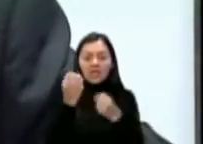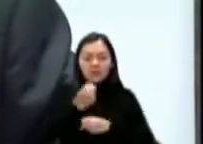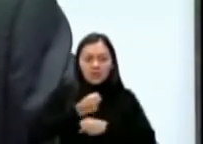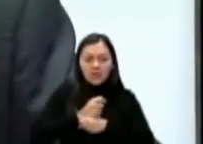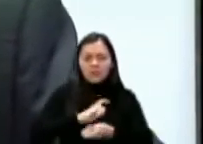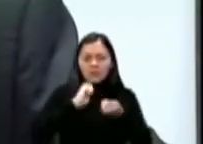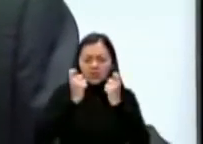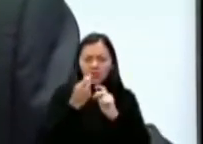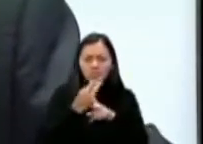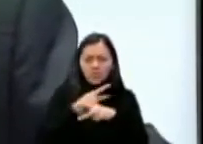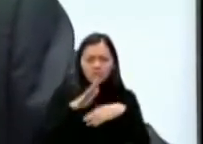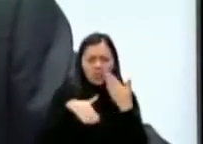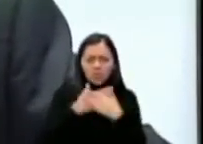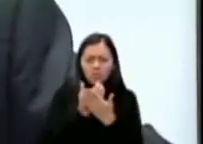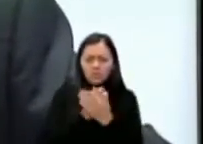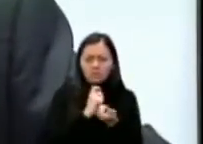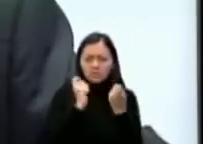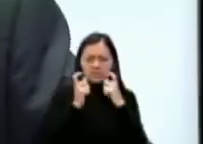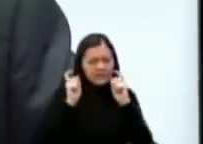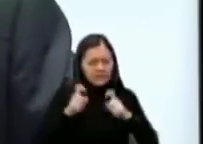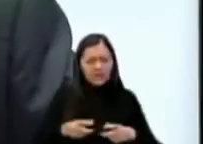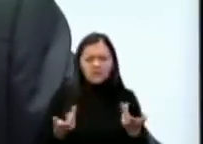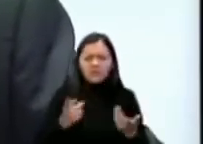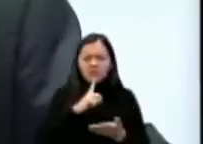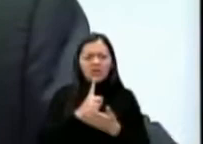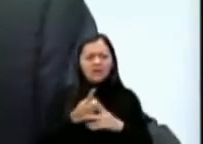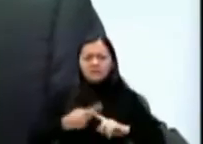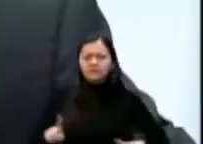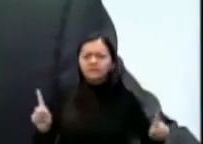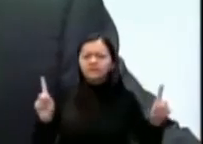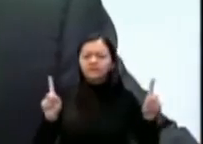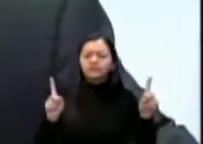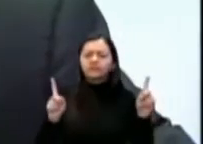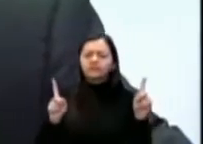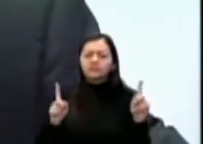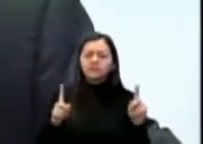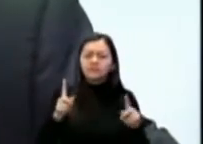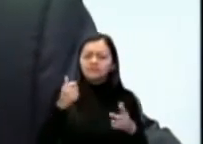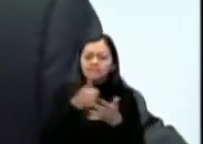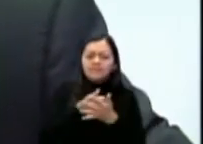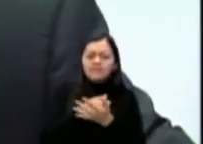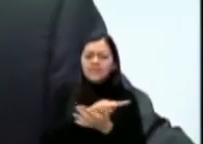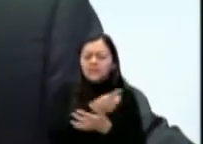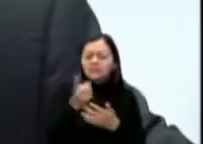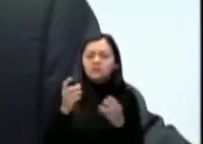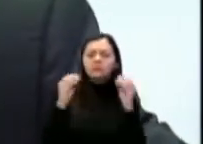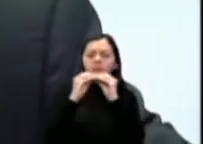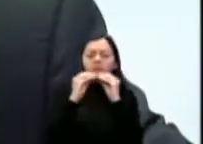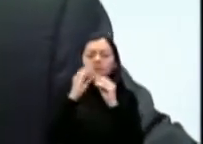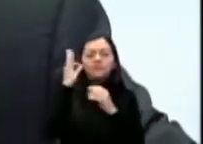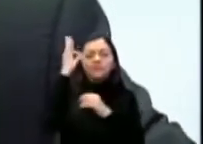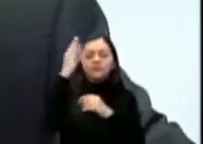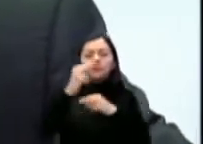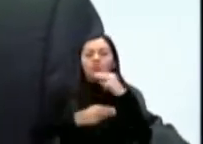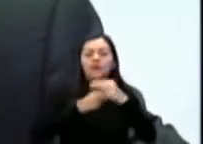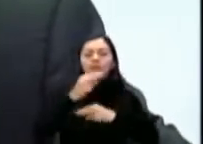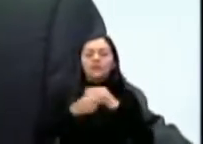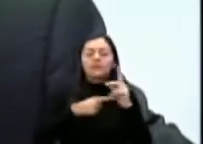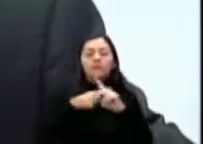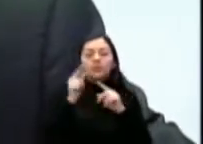cambiar su matriz productiva quiere tener una realidad distinta para ellos mismos y para las futuras generaciones